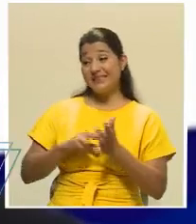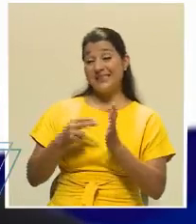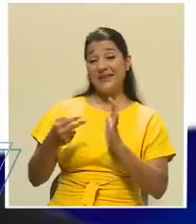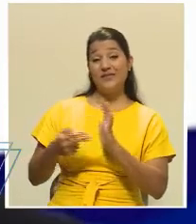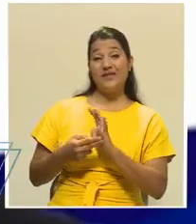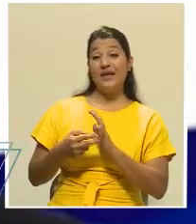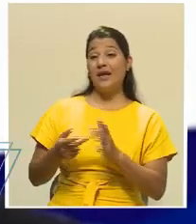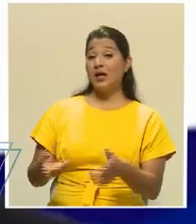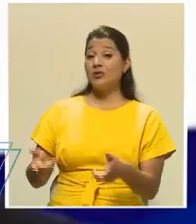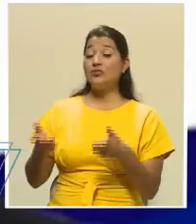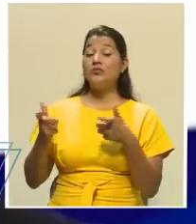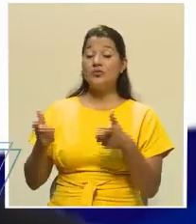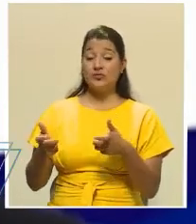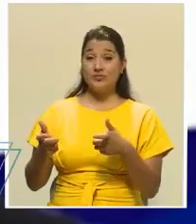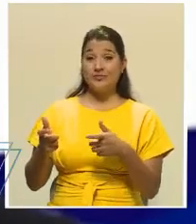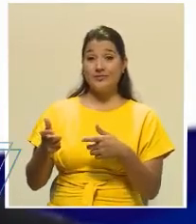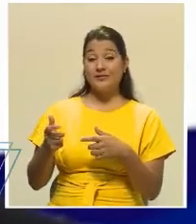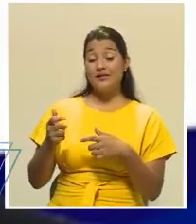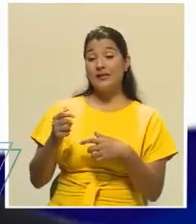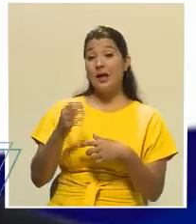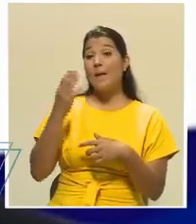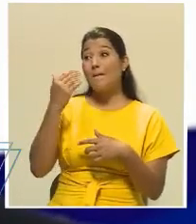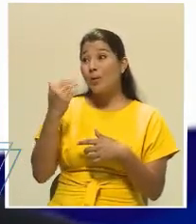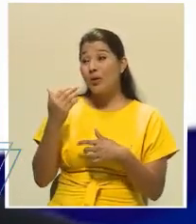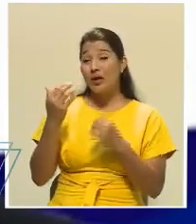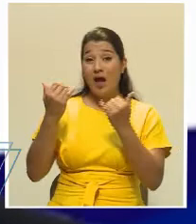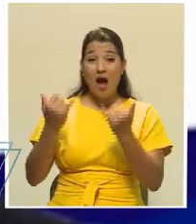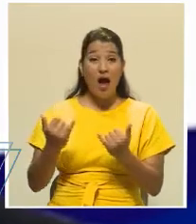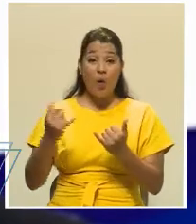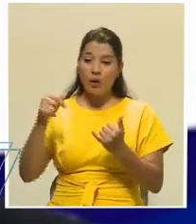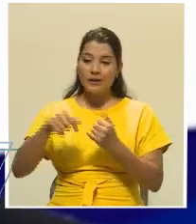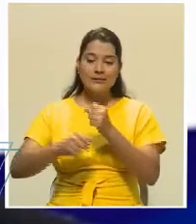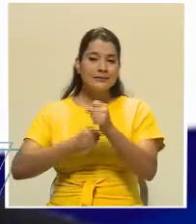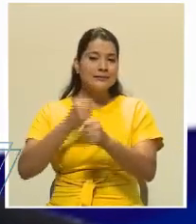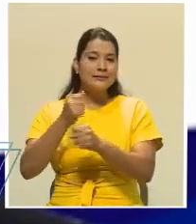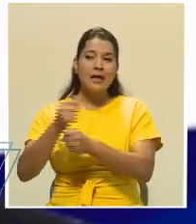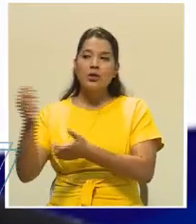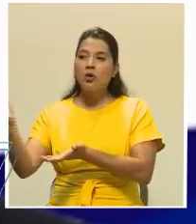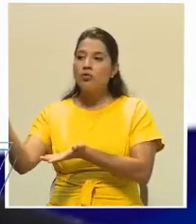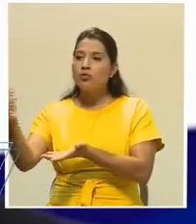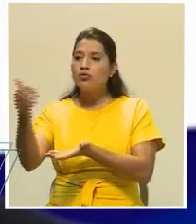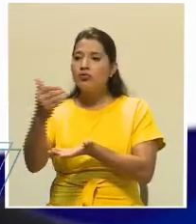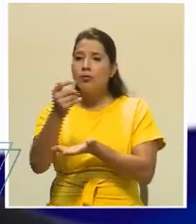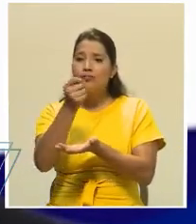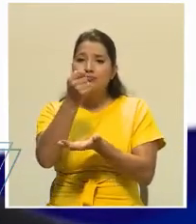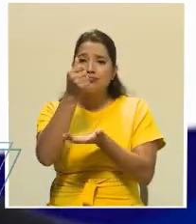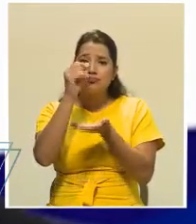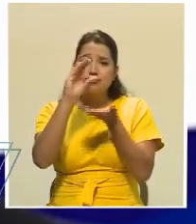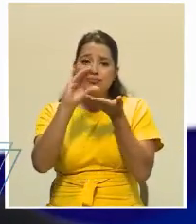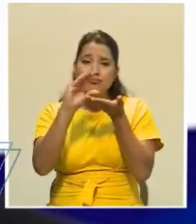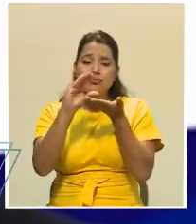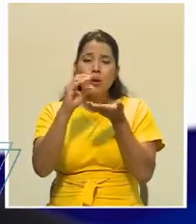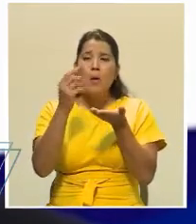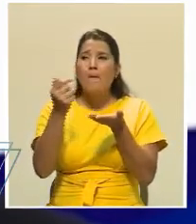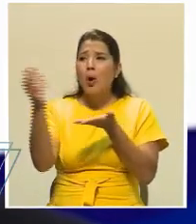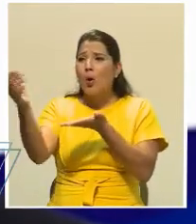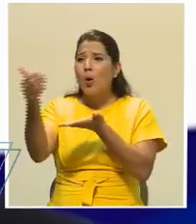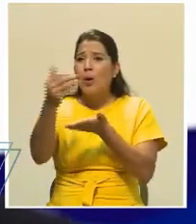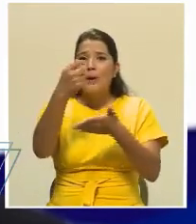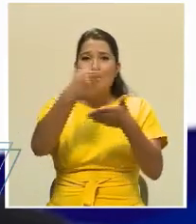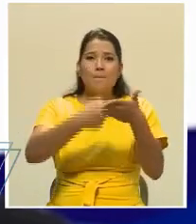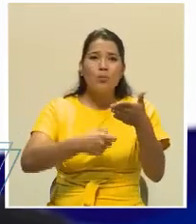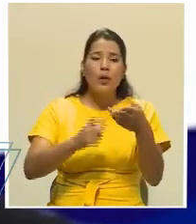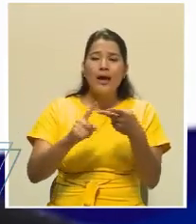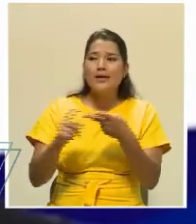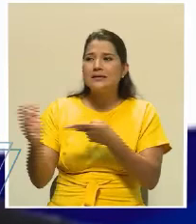se origina en la baja recaudación en los diversos impuestos, dada la situación en el cambio en